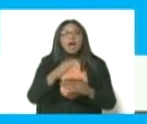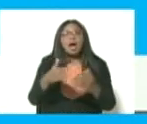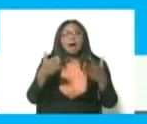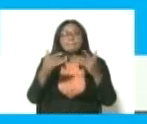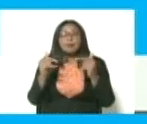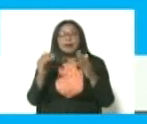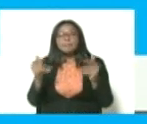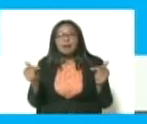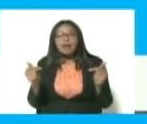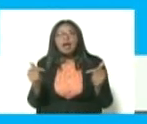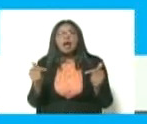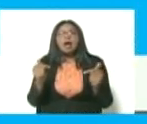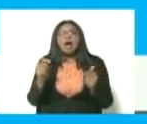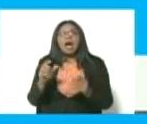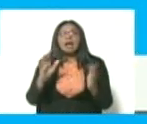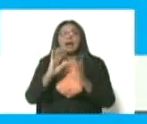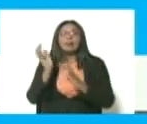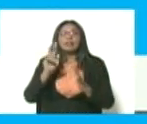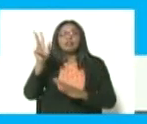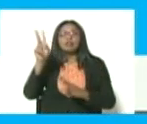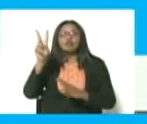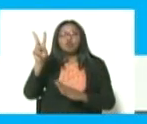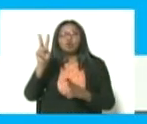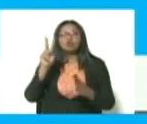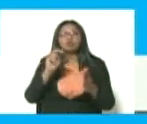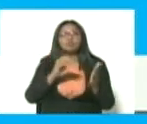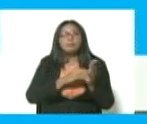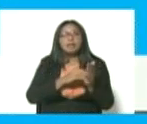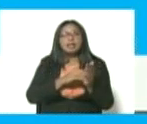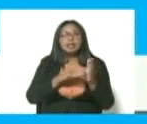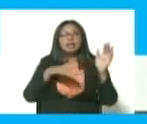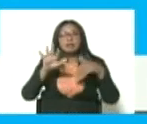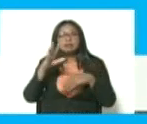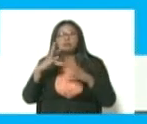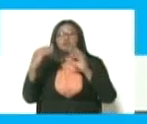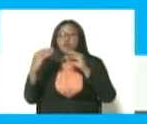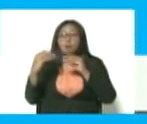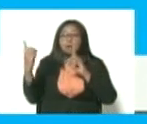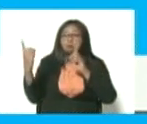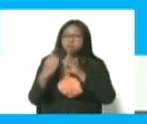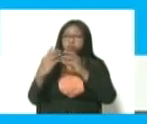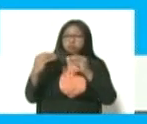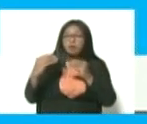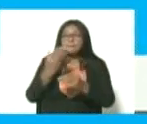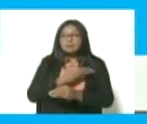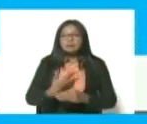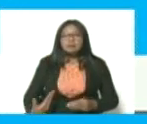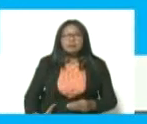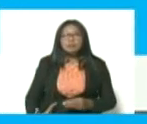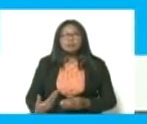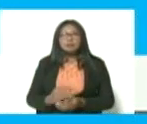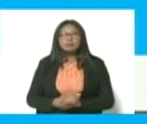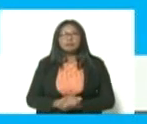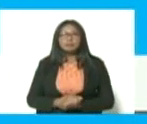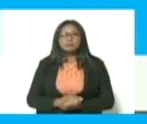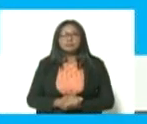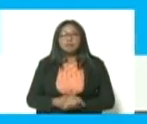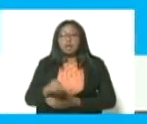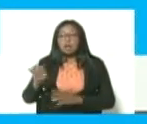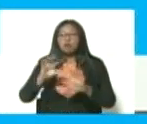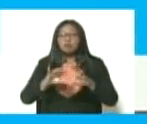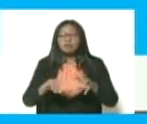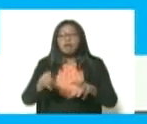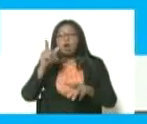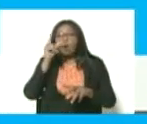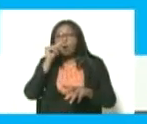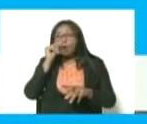abril 2015. Y allí hablé con Obama. Y él puso al entonces subsecretario Thomas